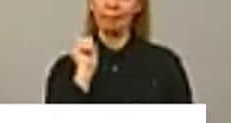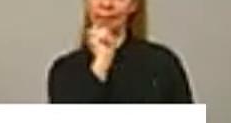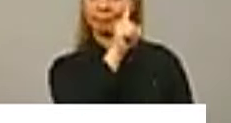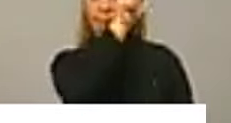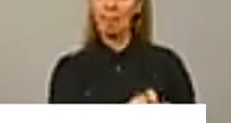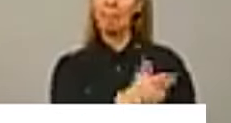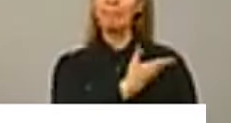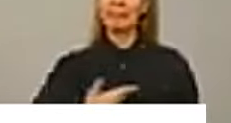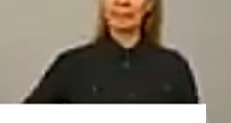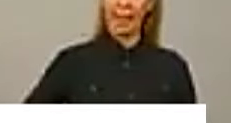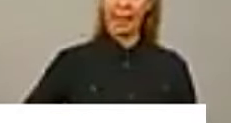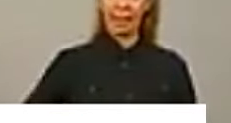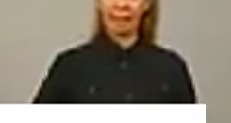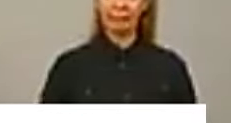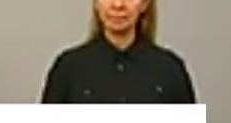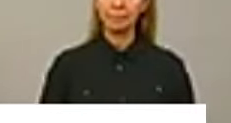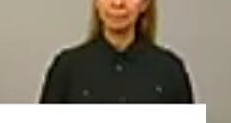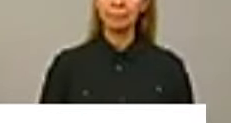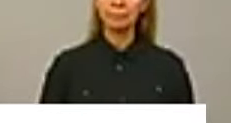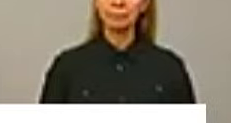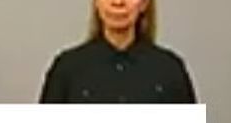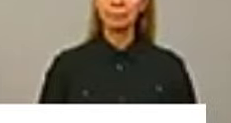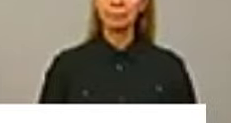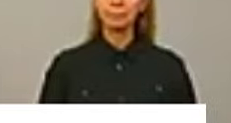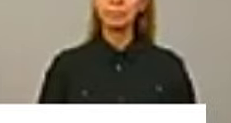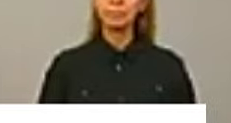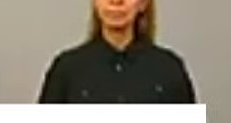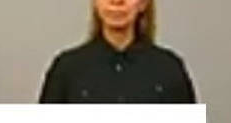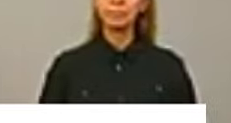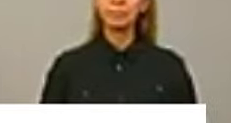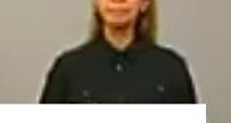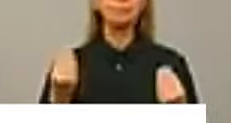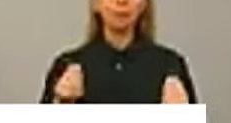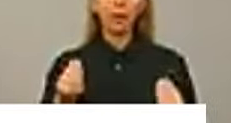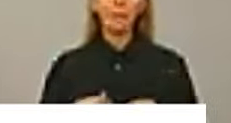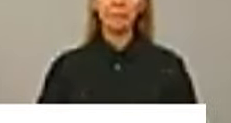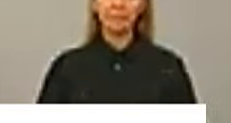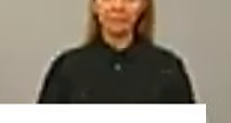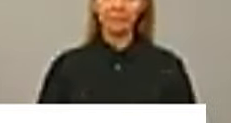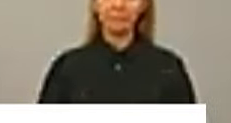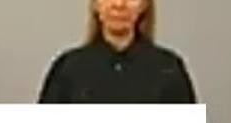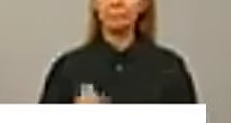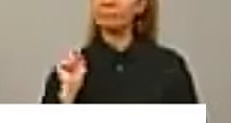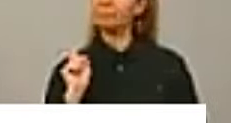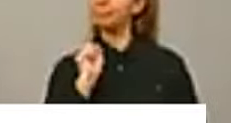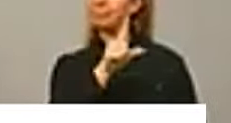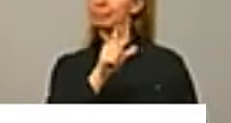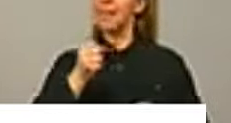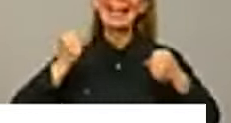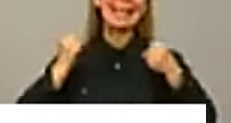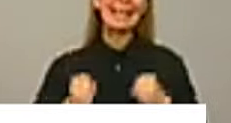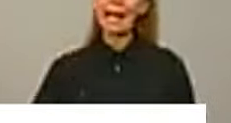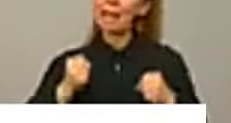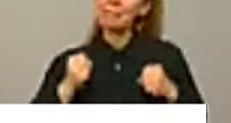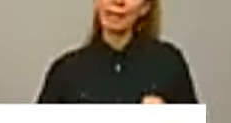Nación, porque como resultado de un capricho absolutamente guiado por